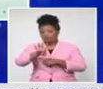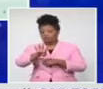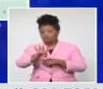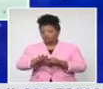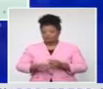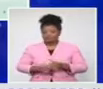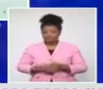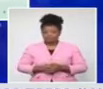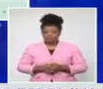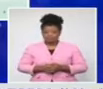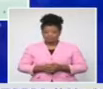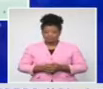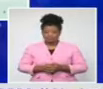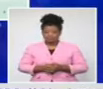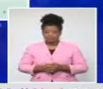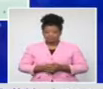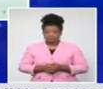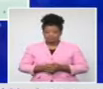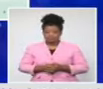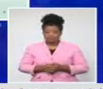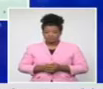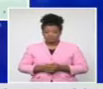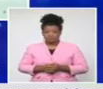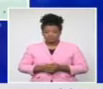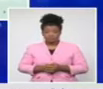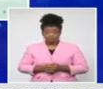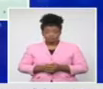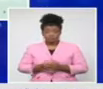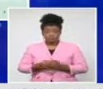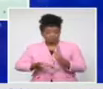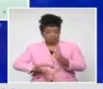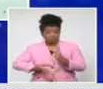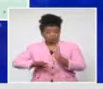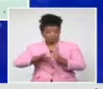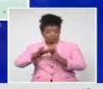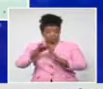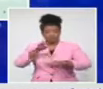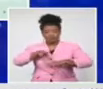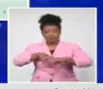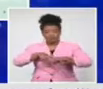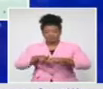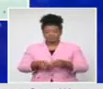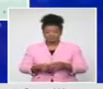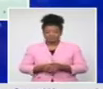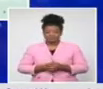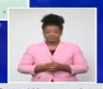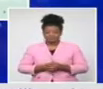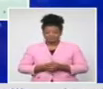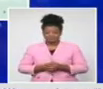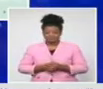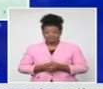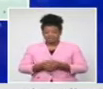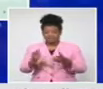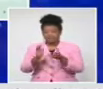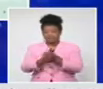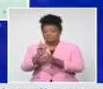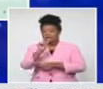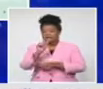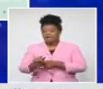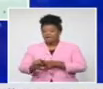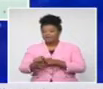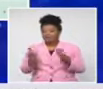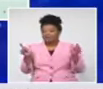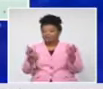autóctonos ayer. Elevada la transmisión en todo el territorio de la provincia. Mayabé, que disminuye en 4 los